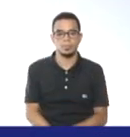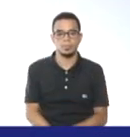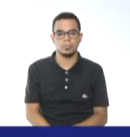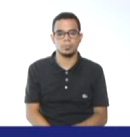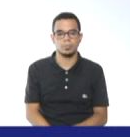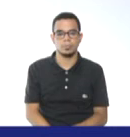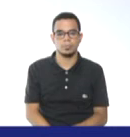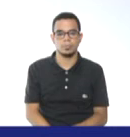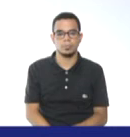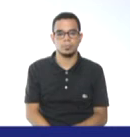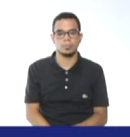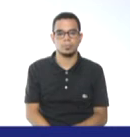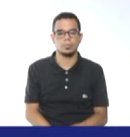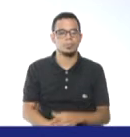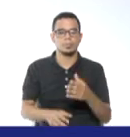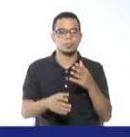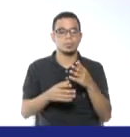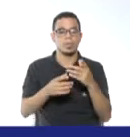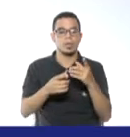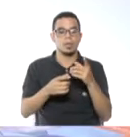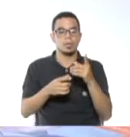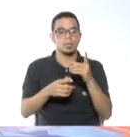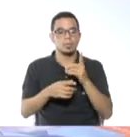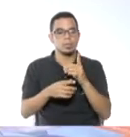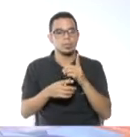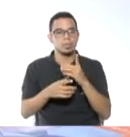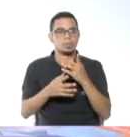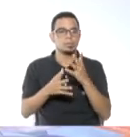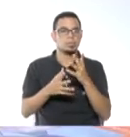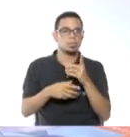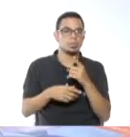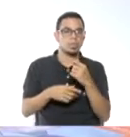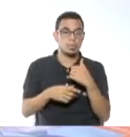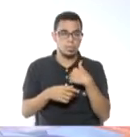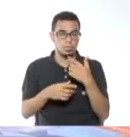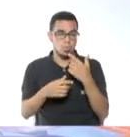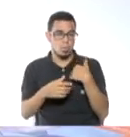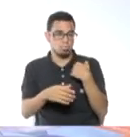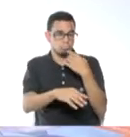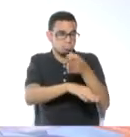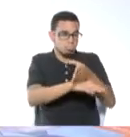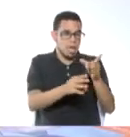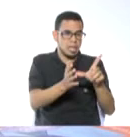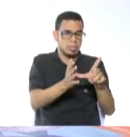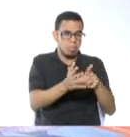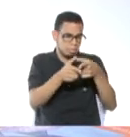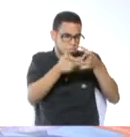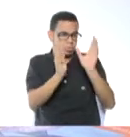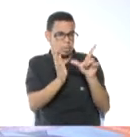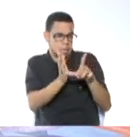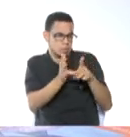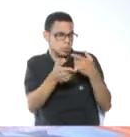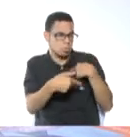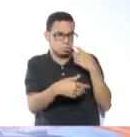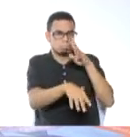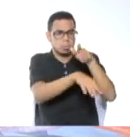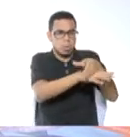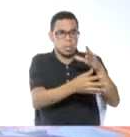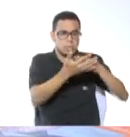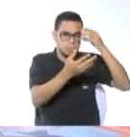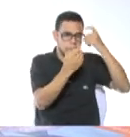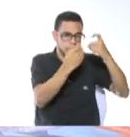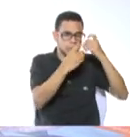el ámbito territorial, es decir, no solamente responden al liceo, sino que también van a responder a su comunidad, a su